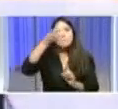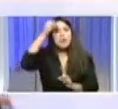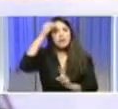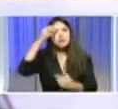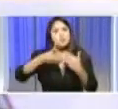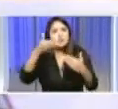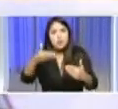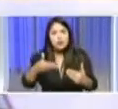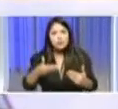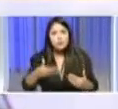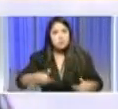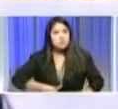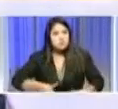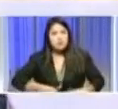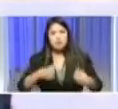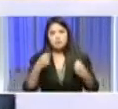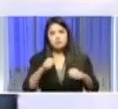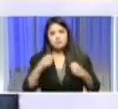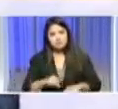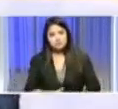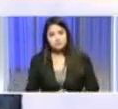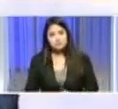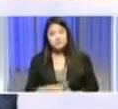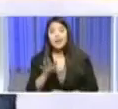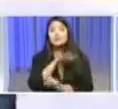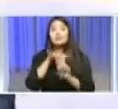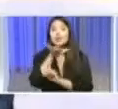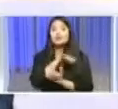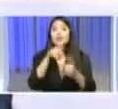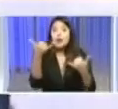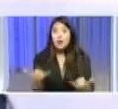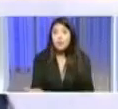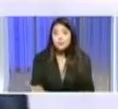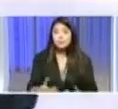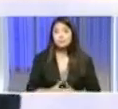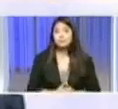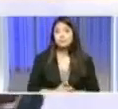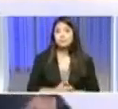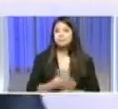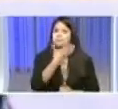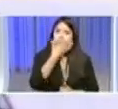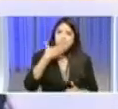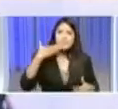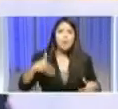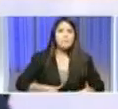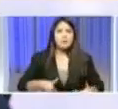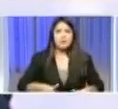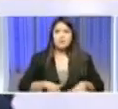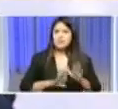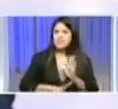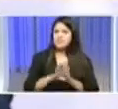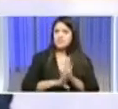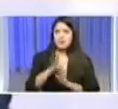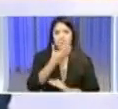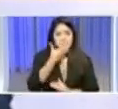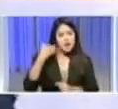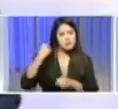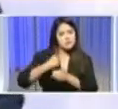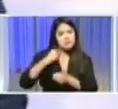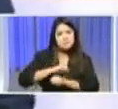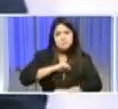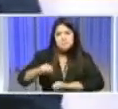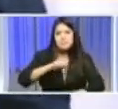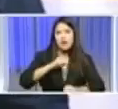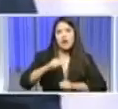mucho con poco ahora. Las condiciones nos están llevando a ser más eficientes, a hacer más